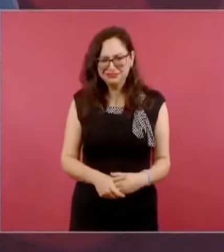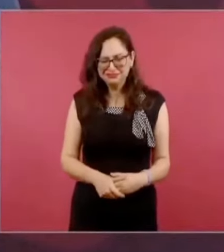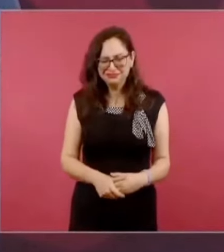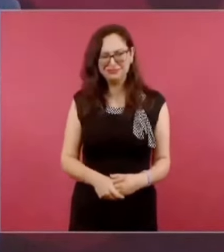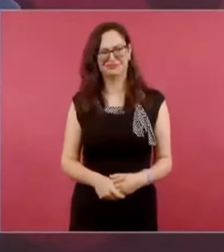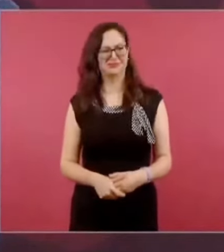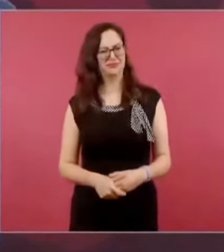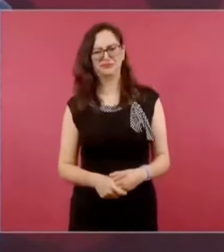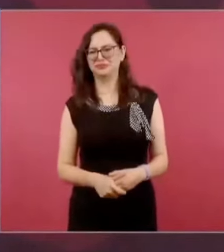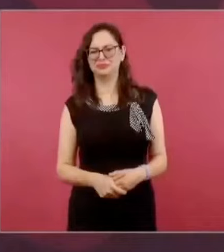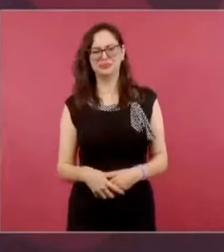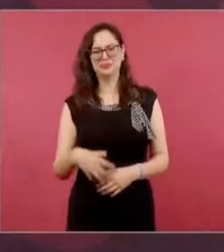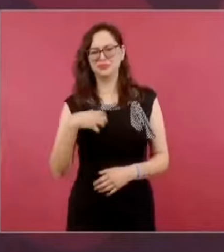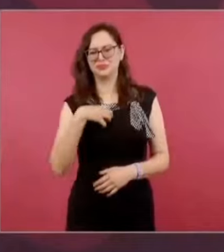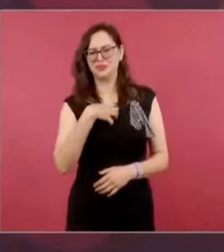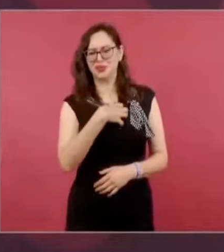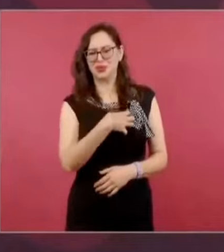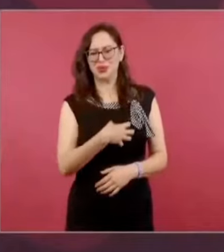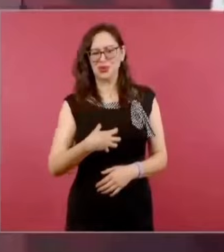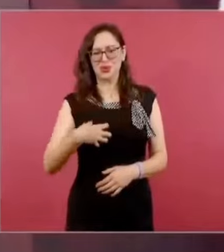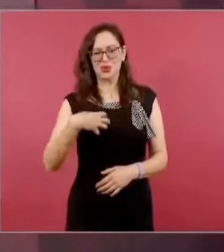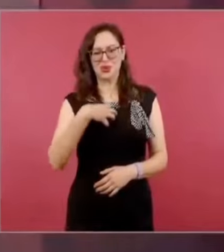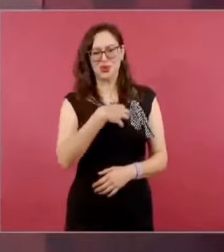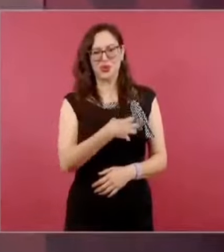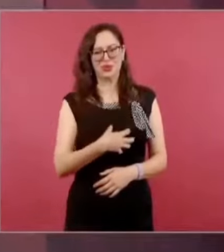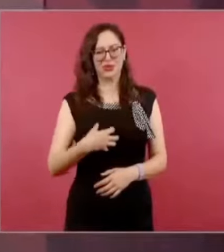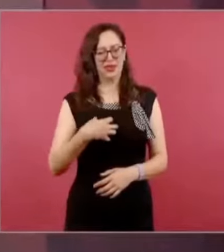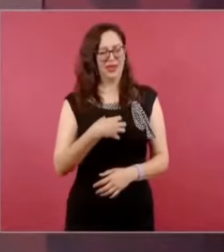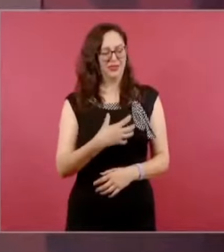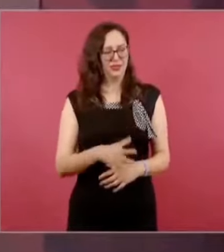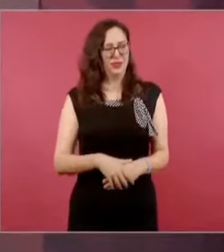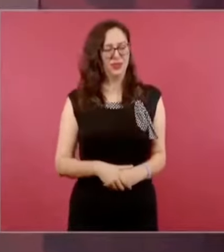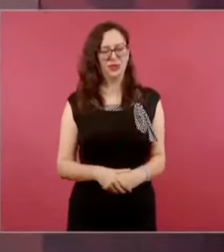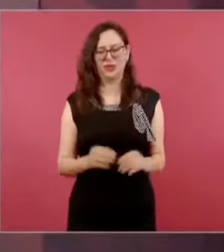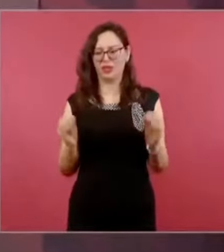Además, al día siguiente fue el eclipse, imagínense.